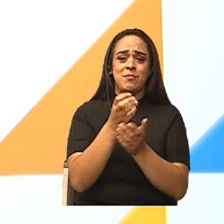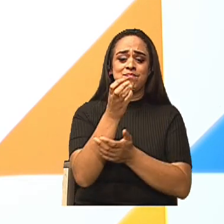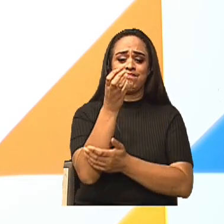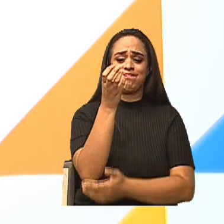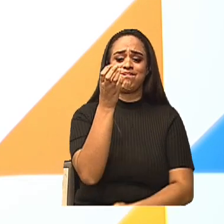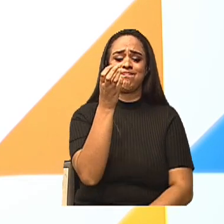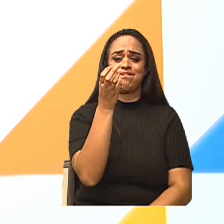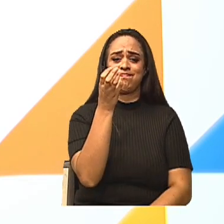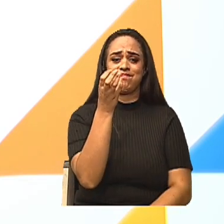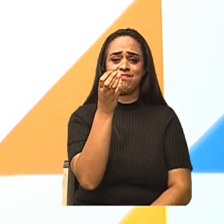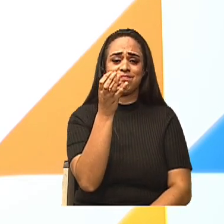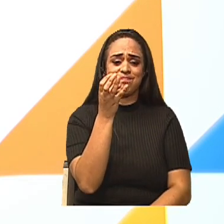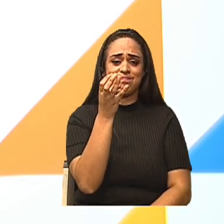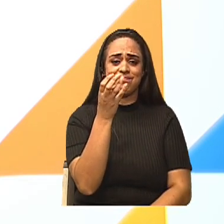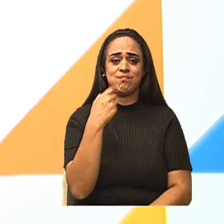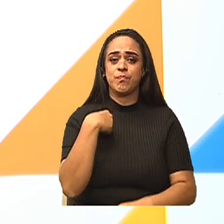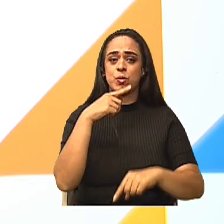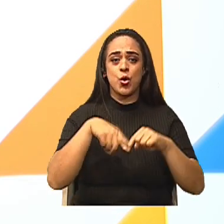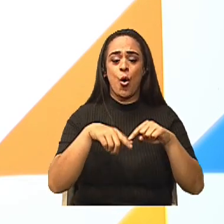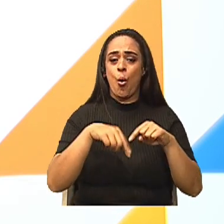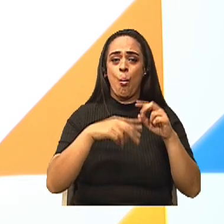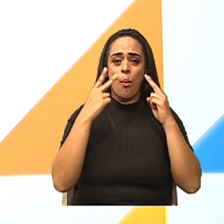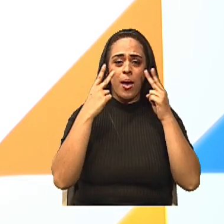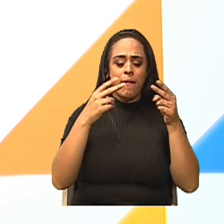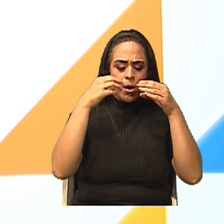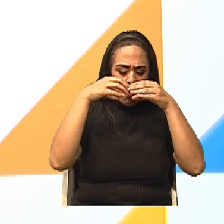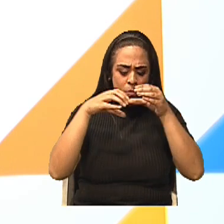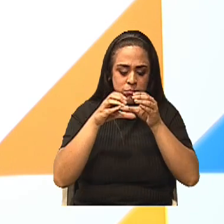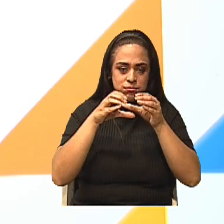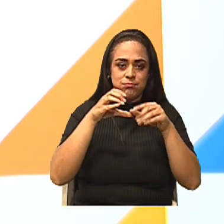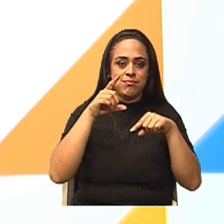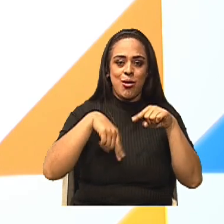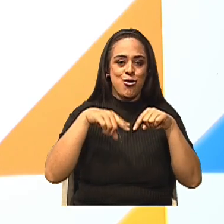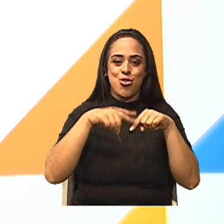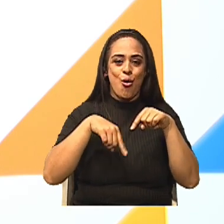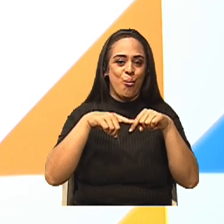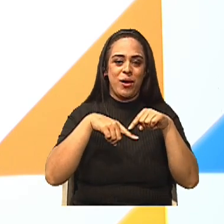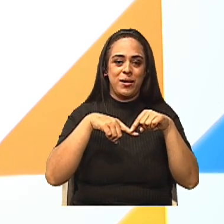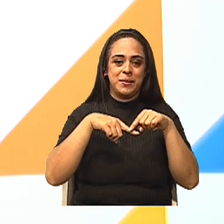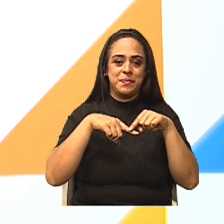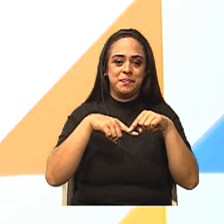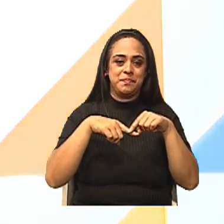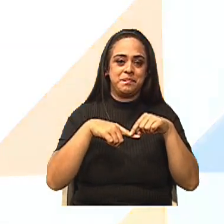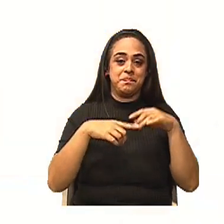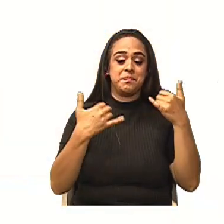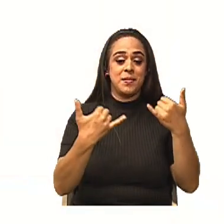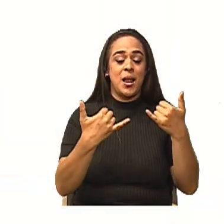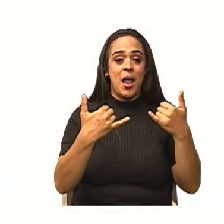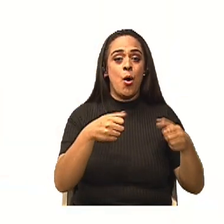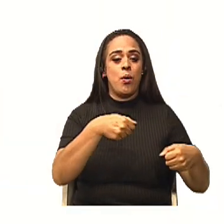vistos ni siquiera con microscopios. Muy bien. Ahora vamos a volver a la presentación.